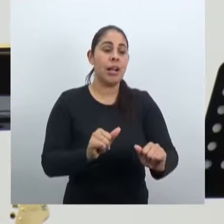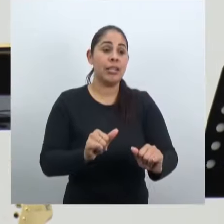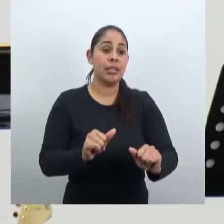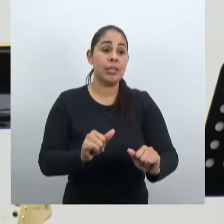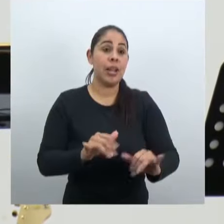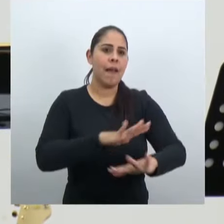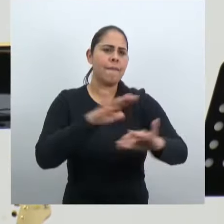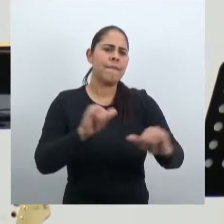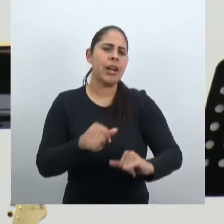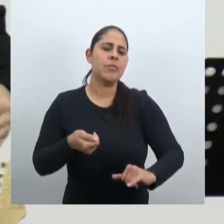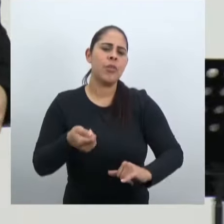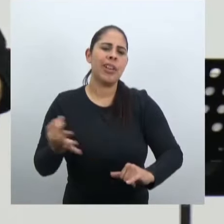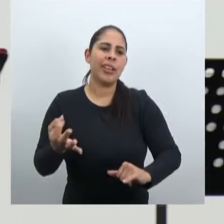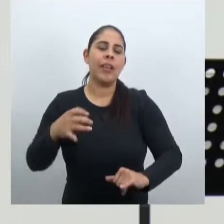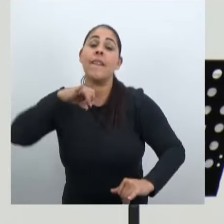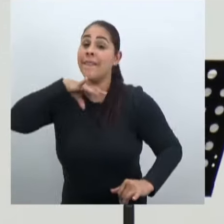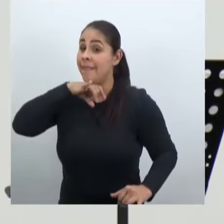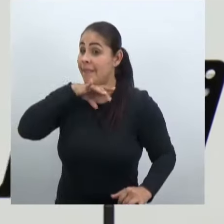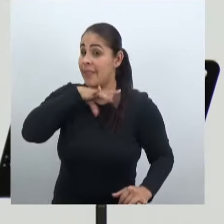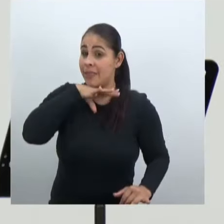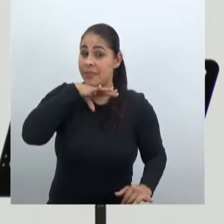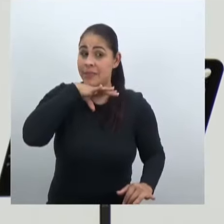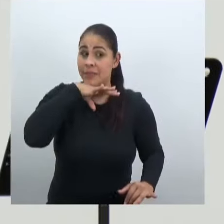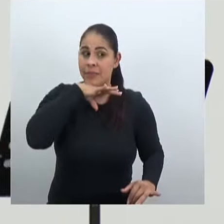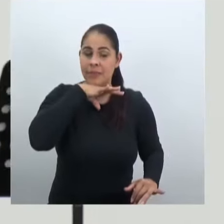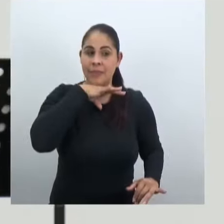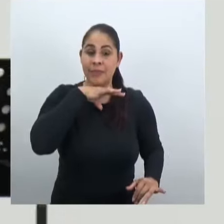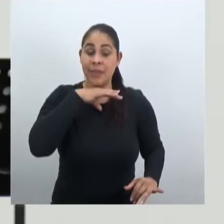gozo. El otro fue así al templo: